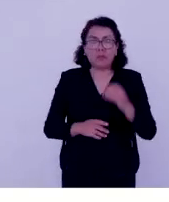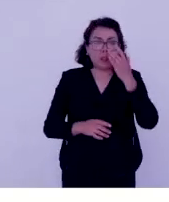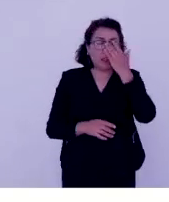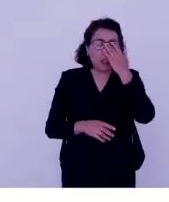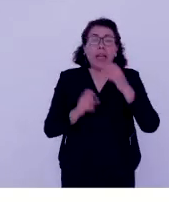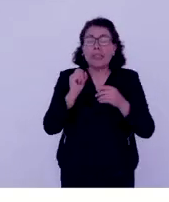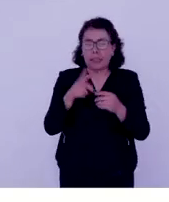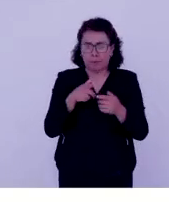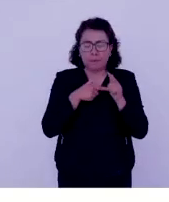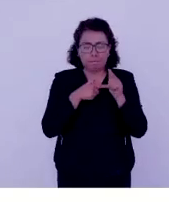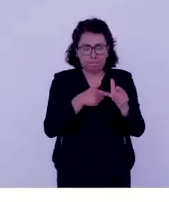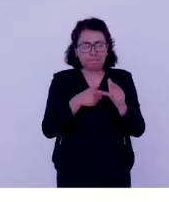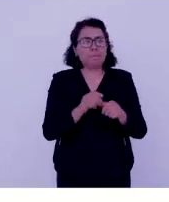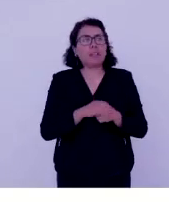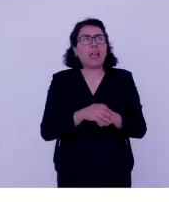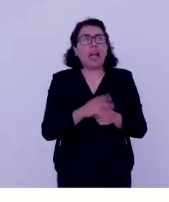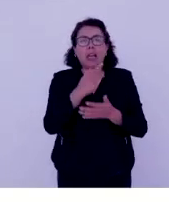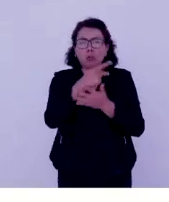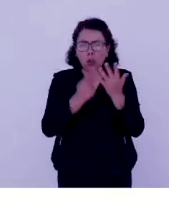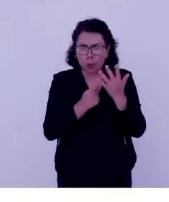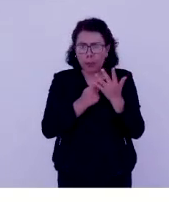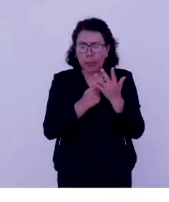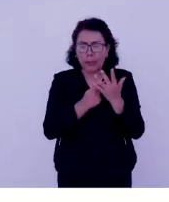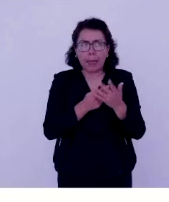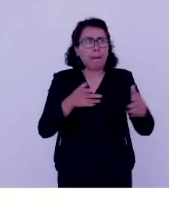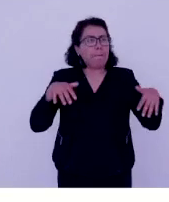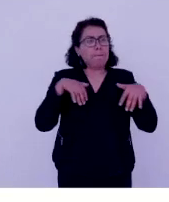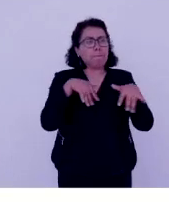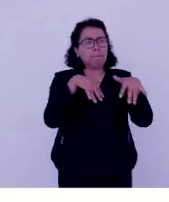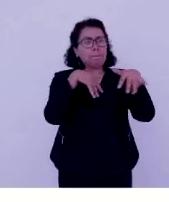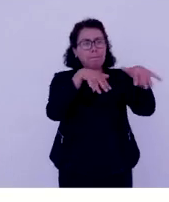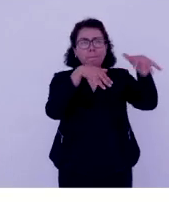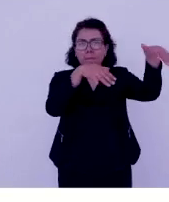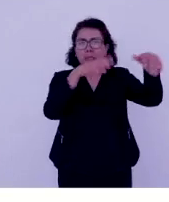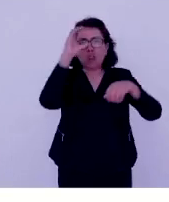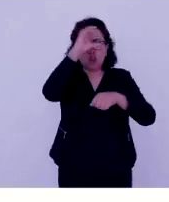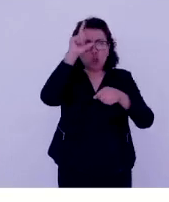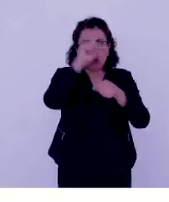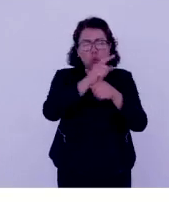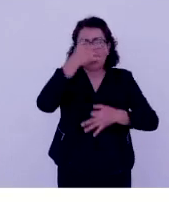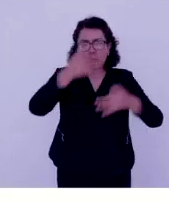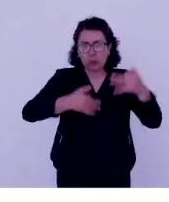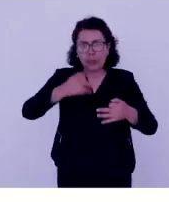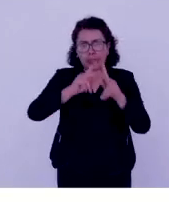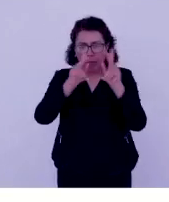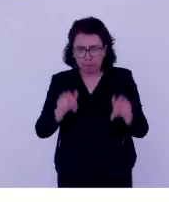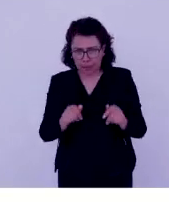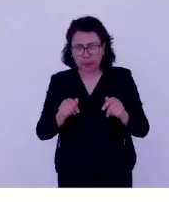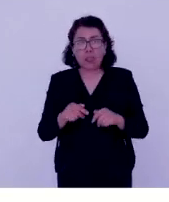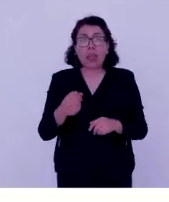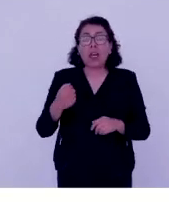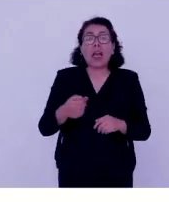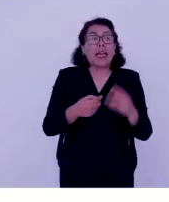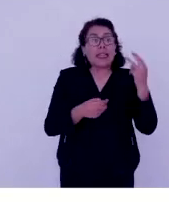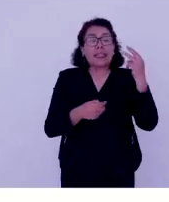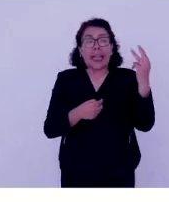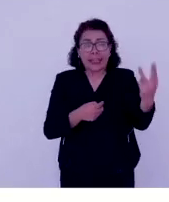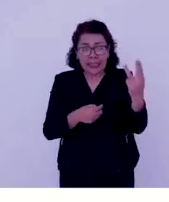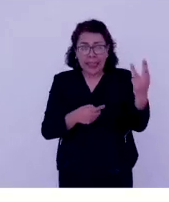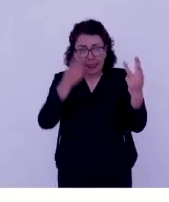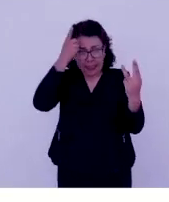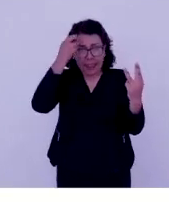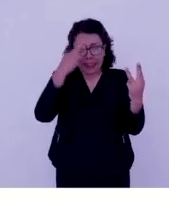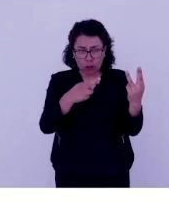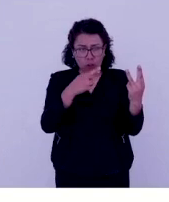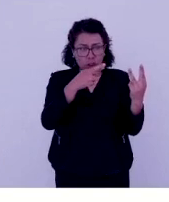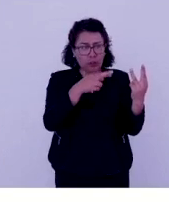la misma secuencia tenemos el programa caravana itinerante cultura jurídica y de paz personal de tres de nuestras direcciones